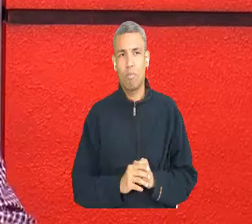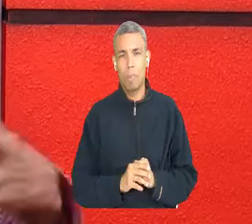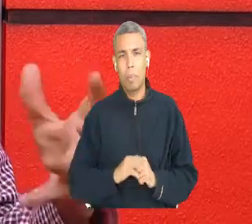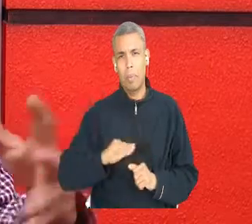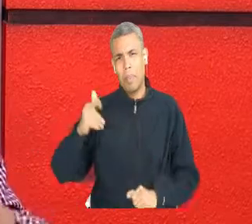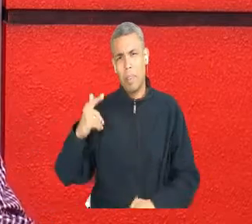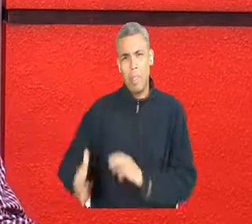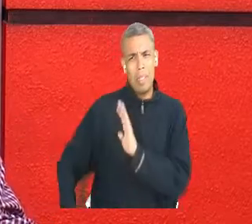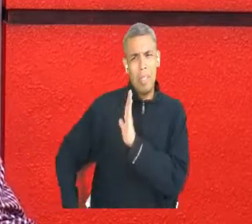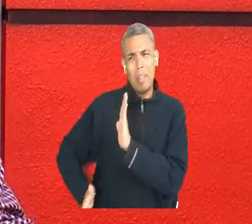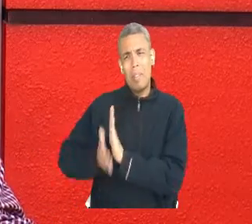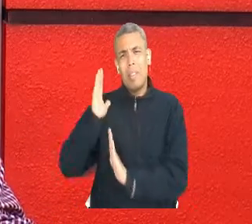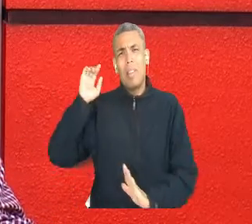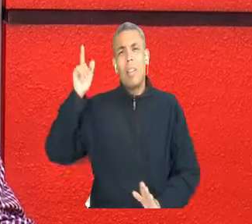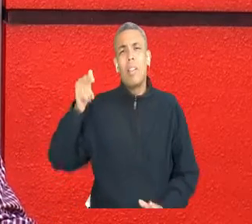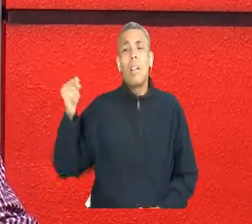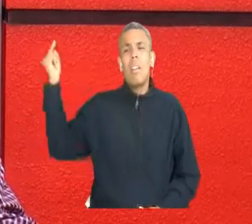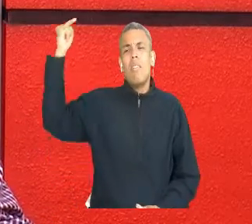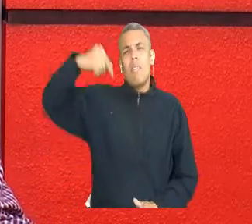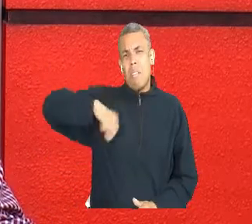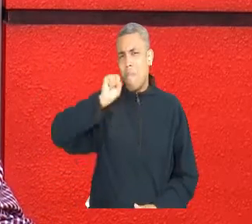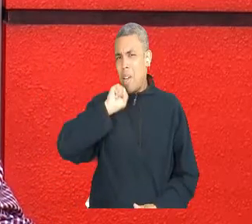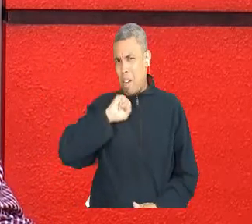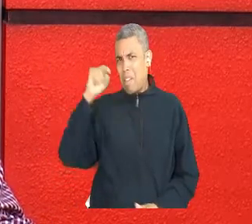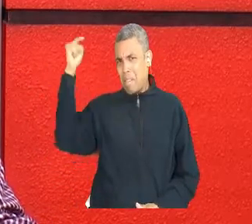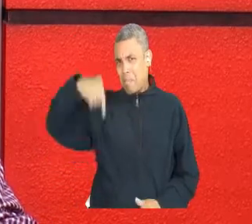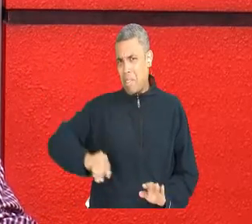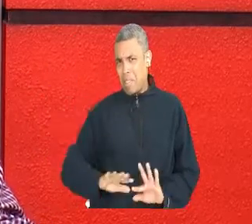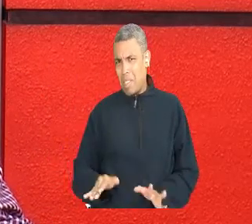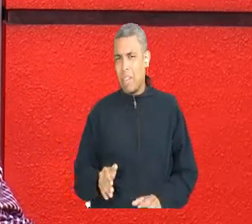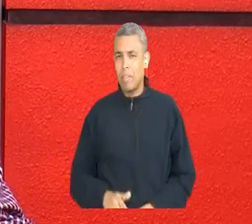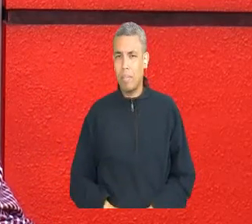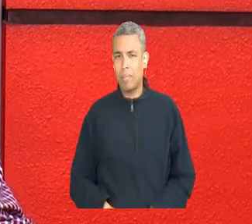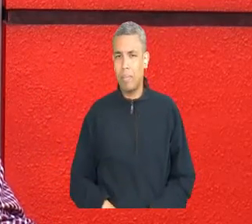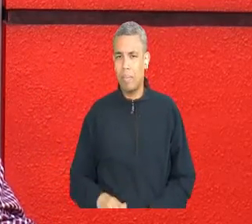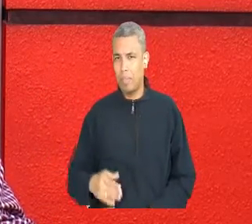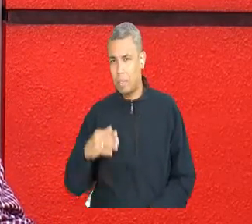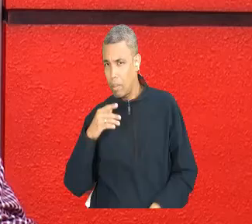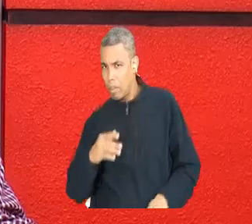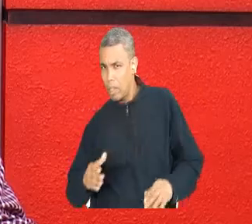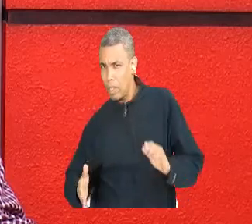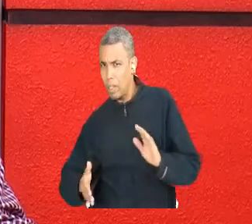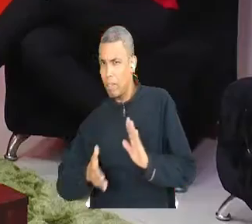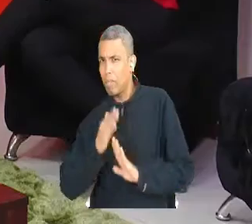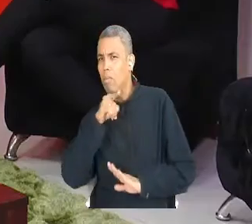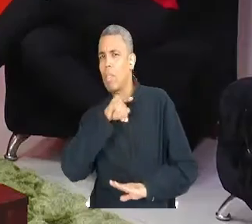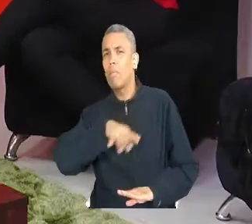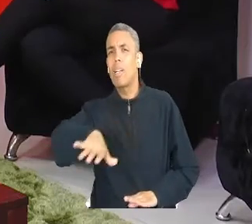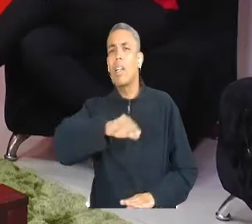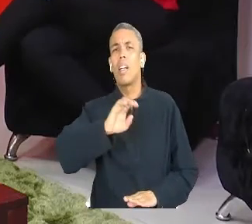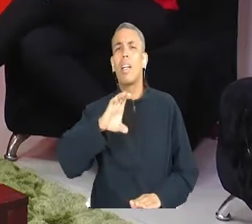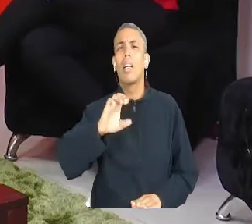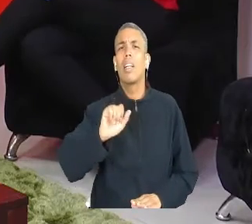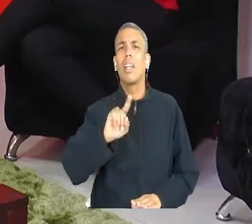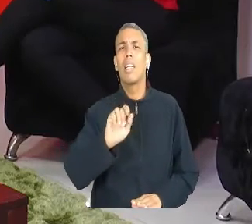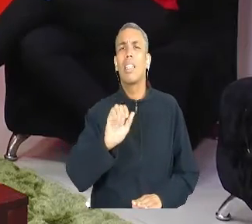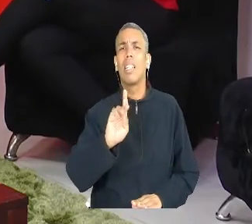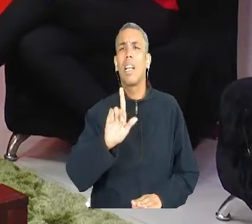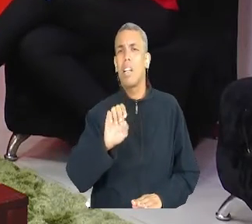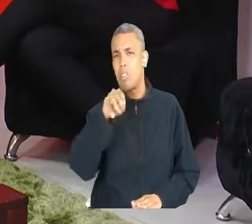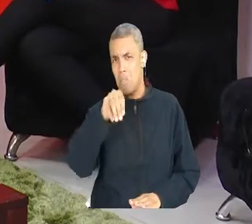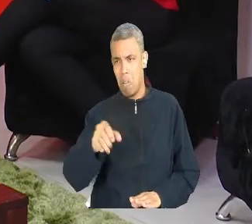que es una parte importante para mostrar un turismo histórico cultural de leonardo tenemos mucha tela por cortar para